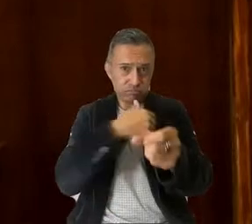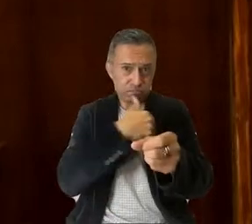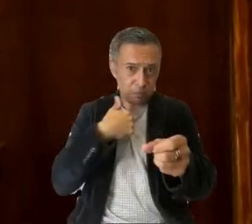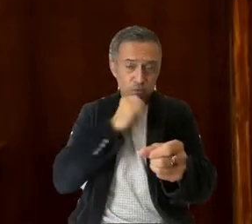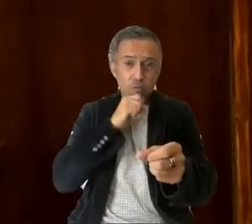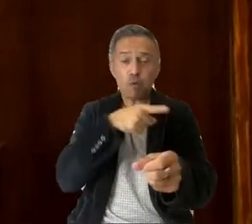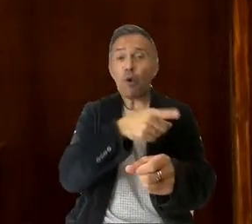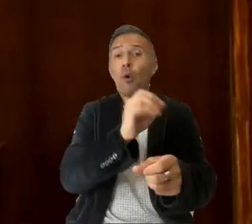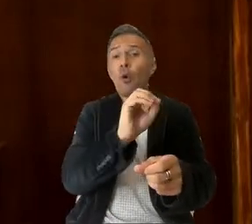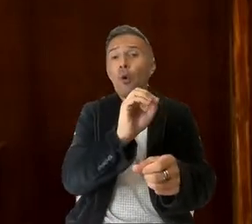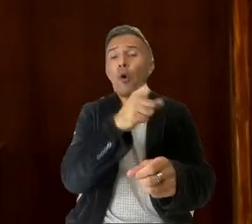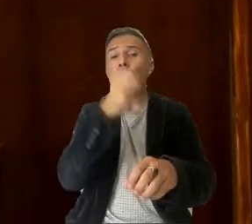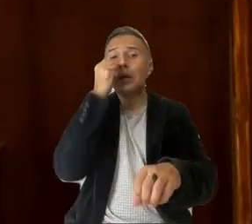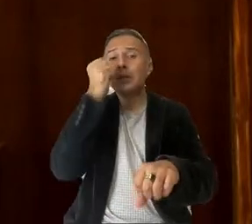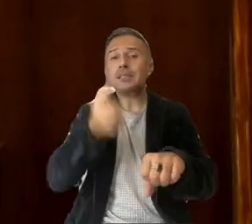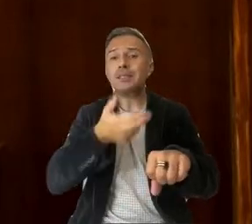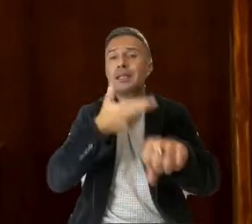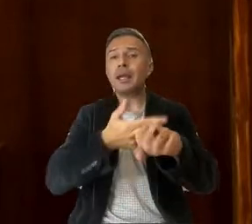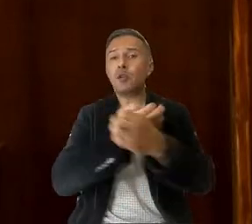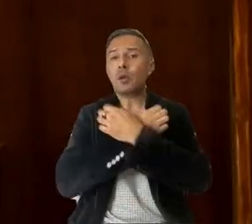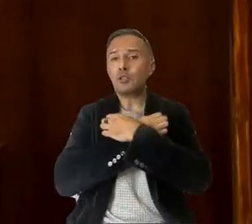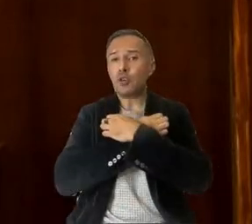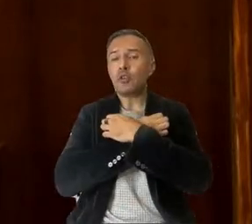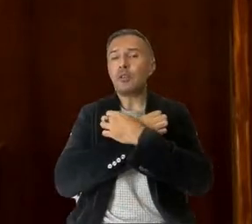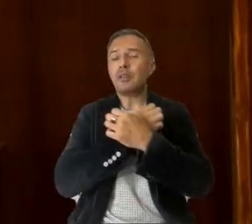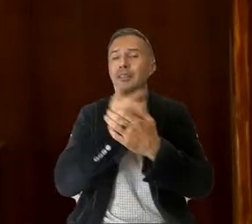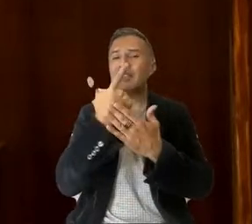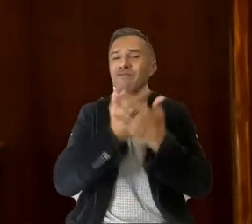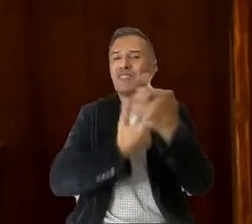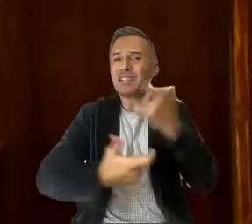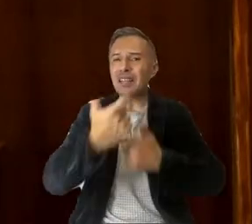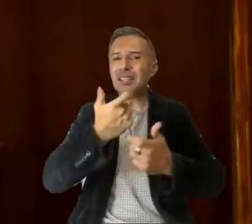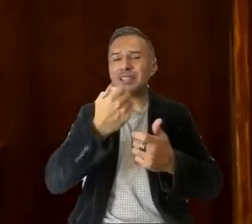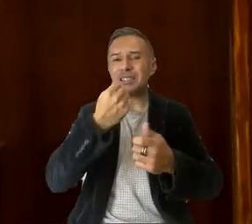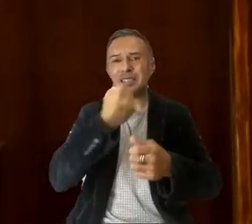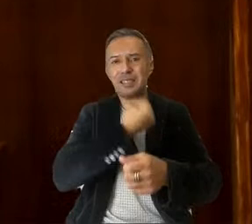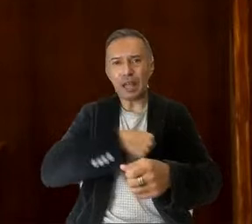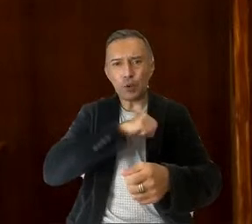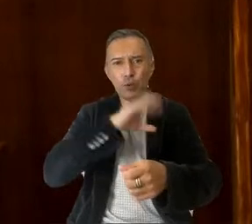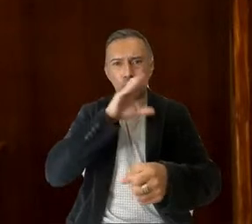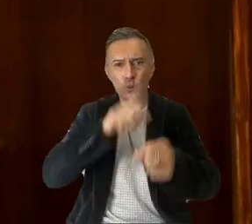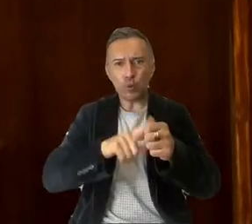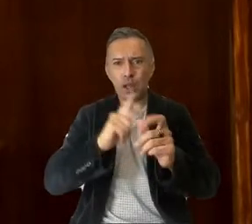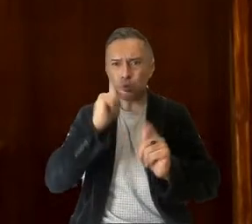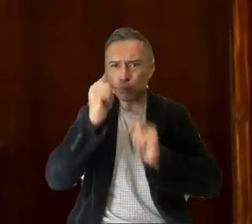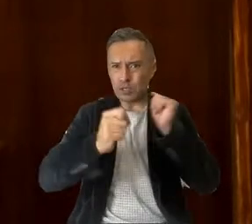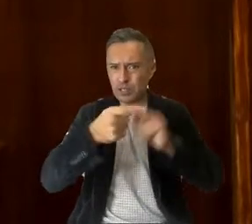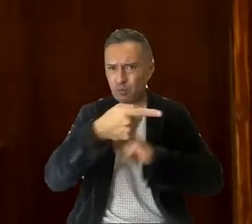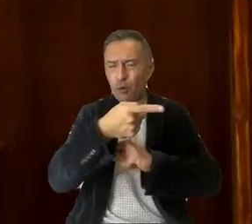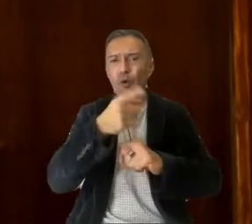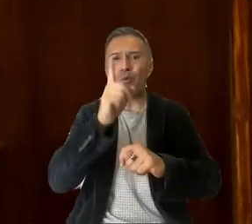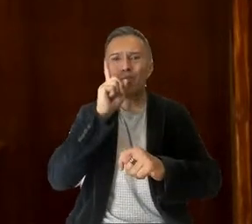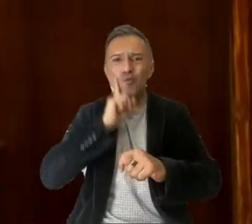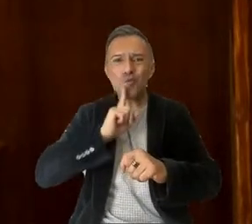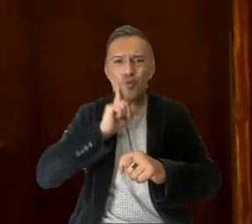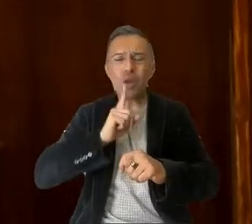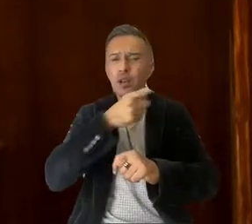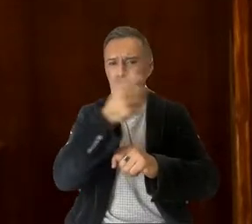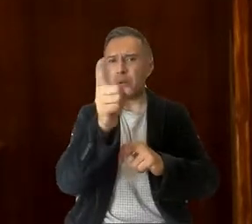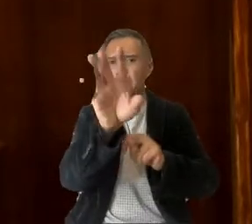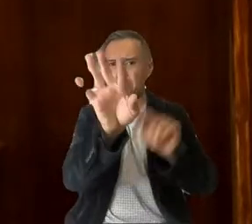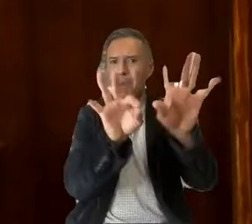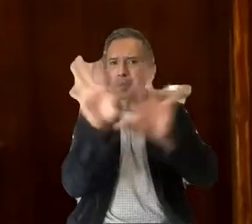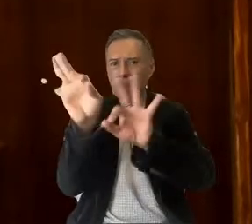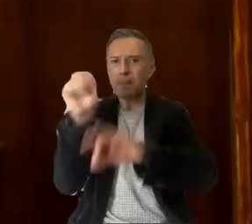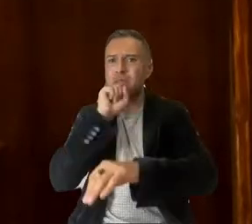del órgano interno de control de la Secretaría de Educación, Finanzas, Salud, Cultura y Turismo, mujeres y representantes